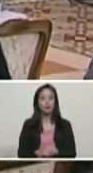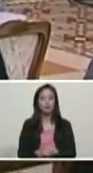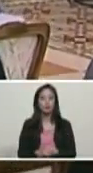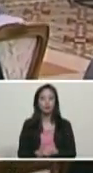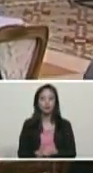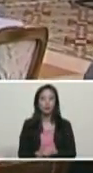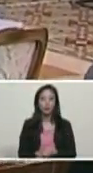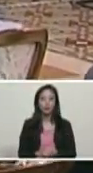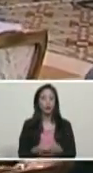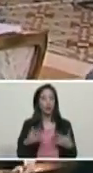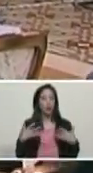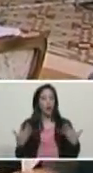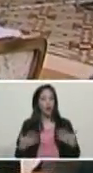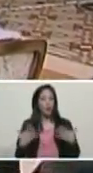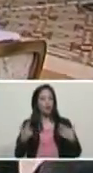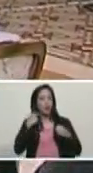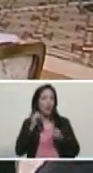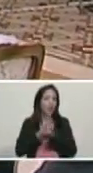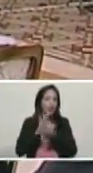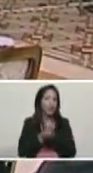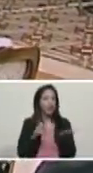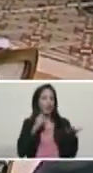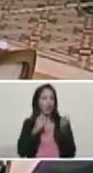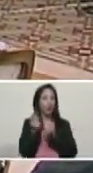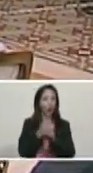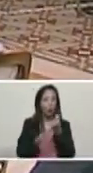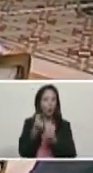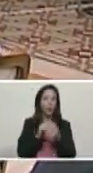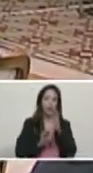de la felicidad social y económica,